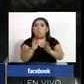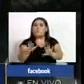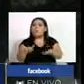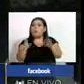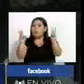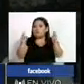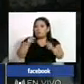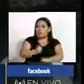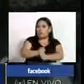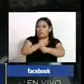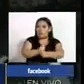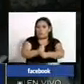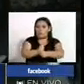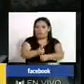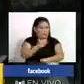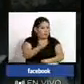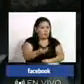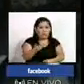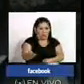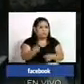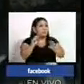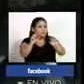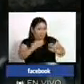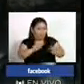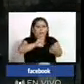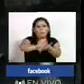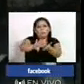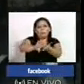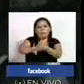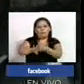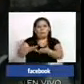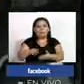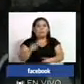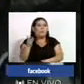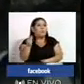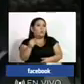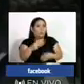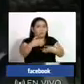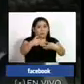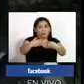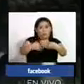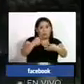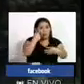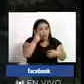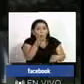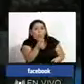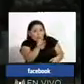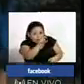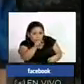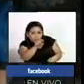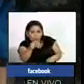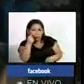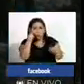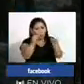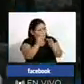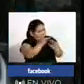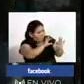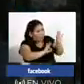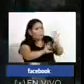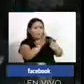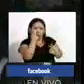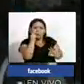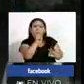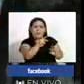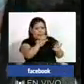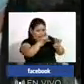garantizar que todos los insumos y productos lleguen a todos los salvadoreños. Los precios, según ley, tienen que estar a la vista de los consumidores, así como lo ven en algunos, ¿vea?,